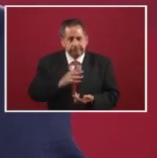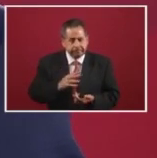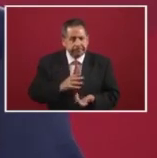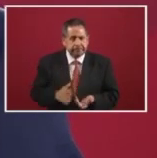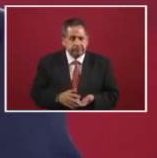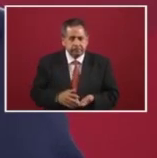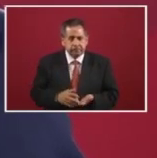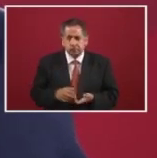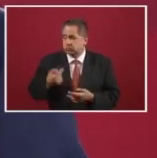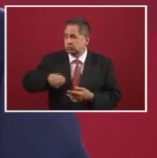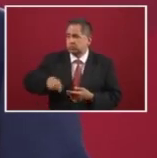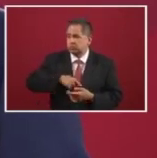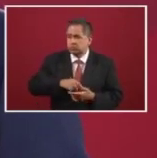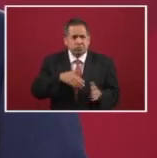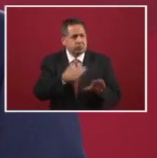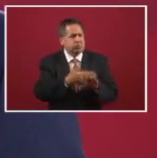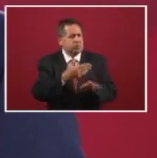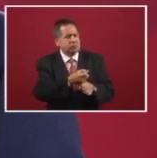no le hacemos mal a nadie.